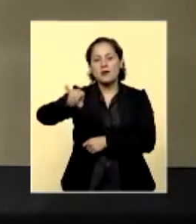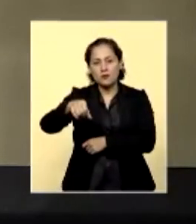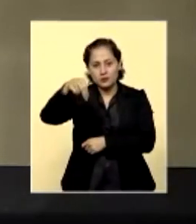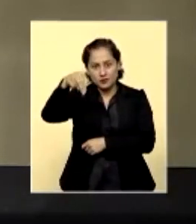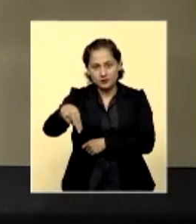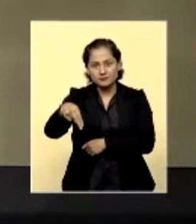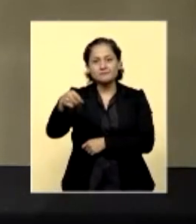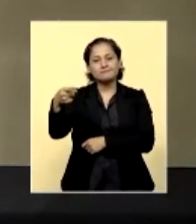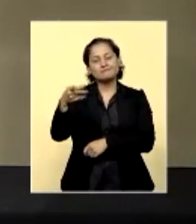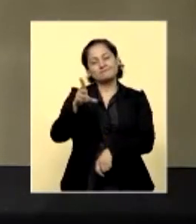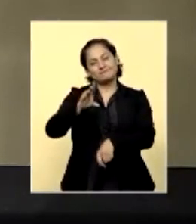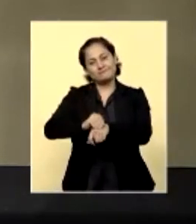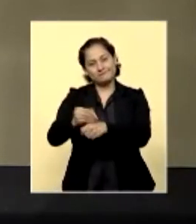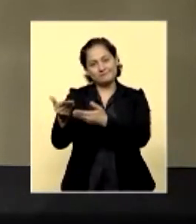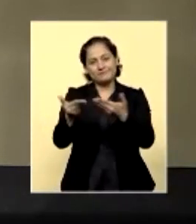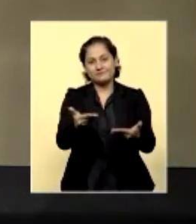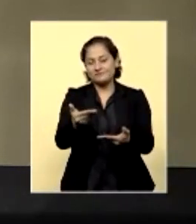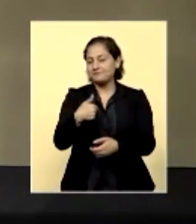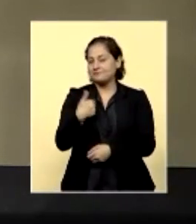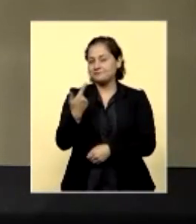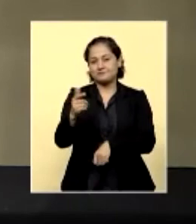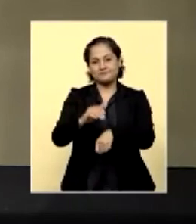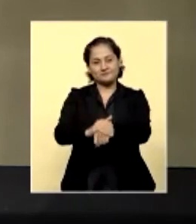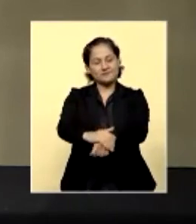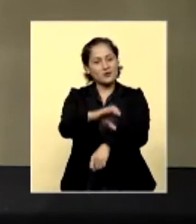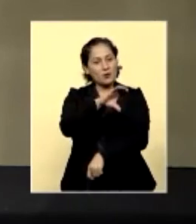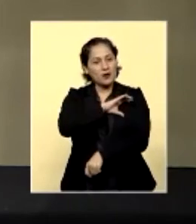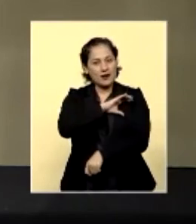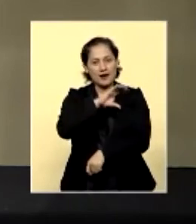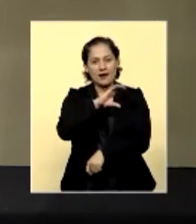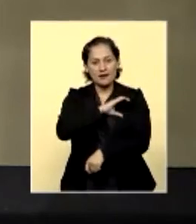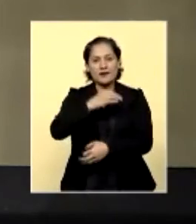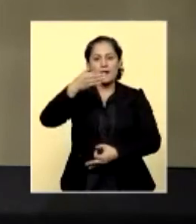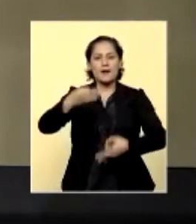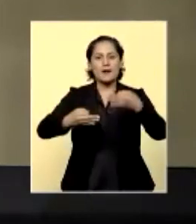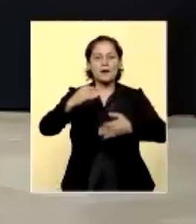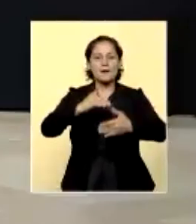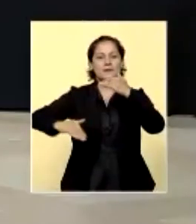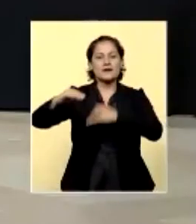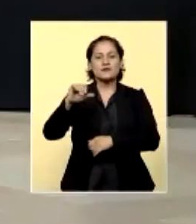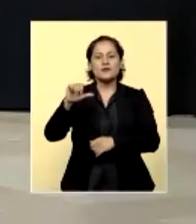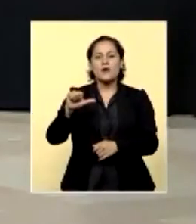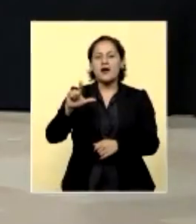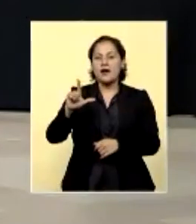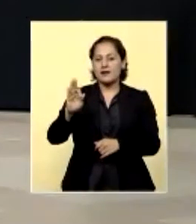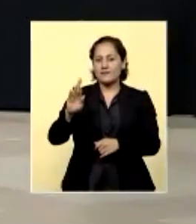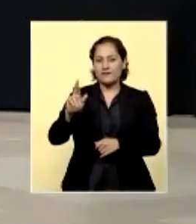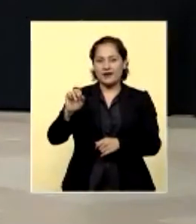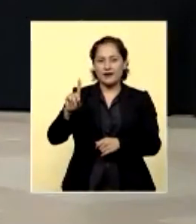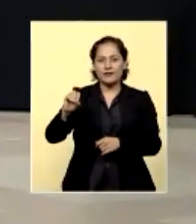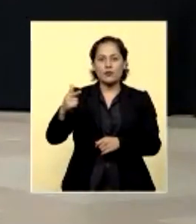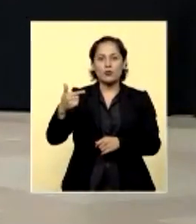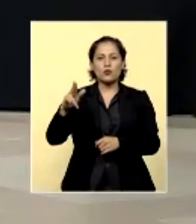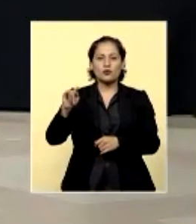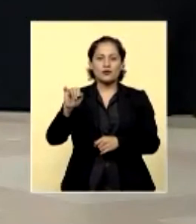meu amigo querido. A mi querido amigo. O ministro Alfredo Gutiérrez. El ministro Alfredo Gutiérrez. Yo siempre digo que